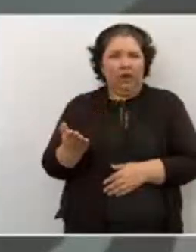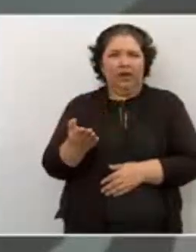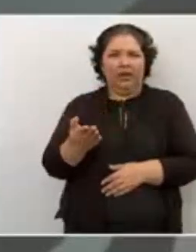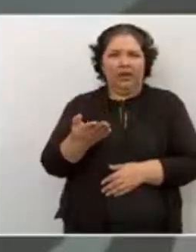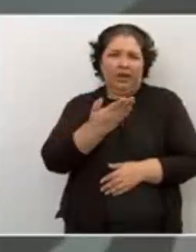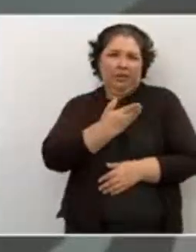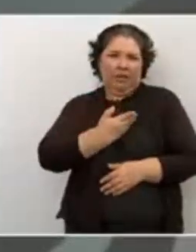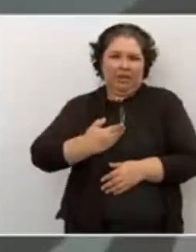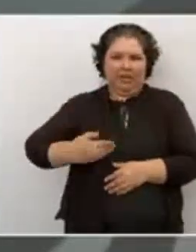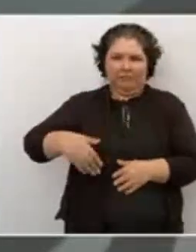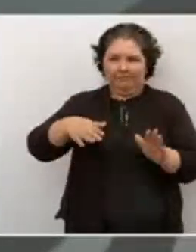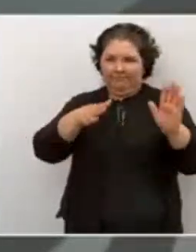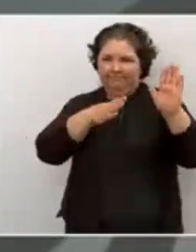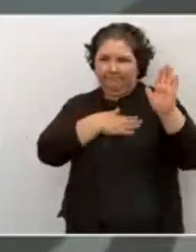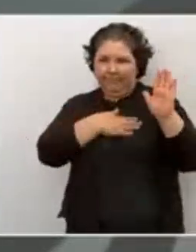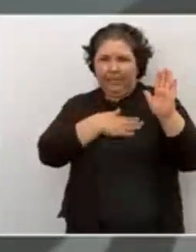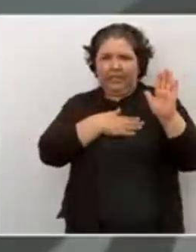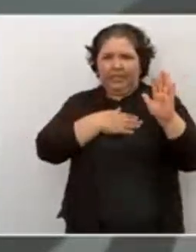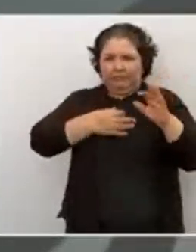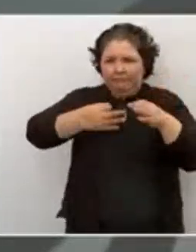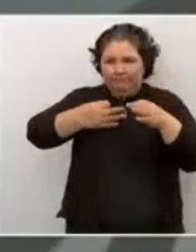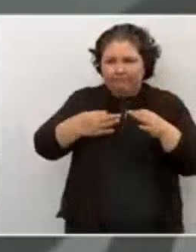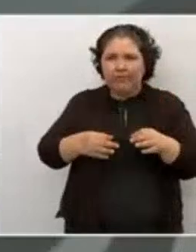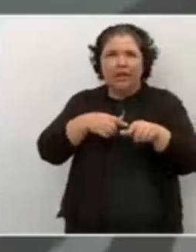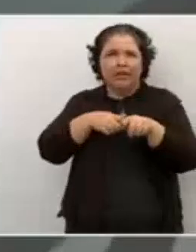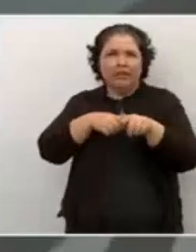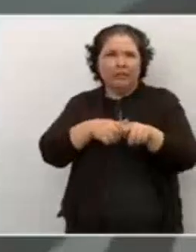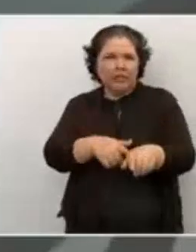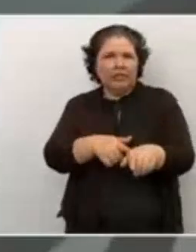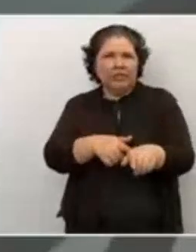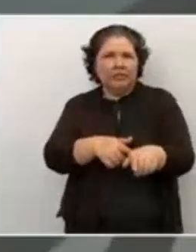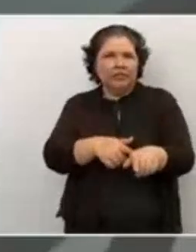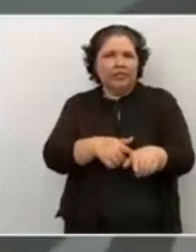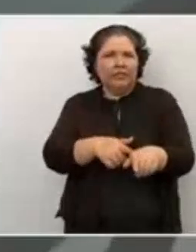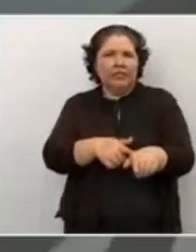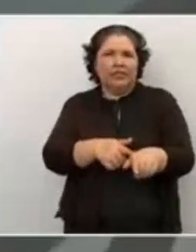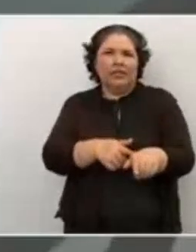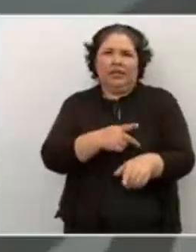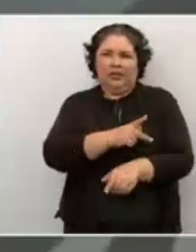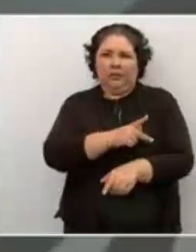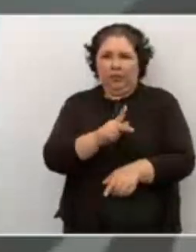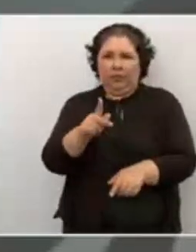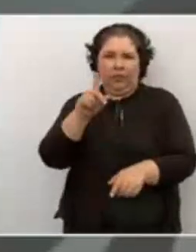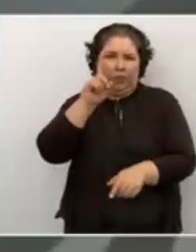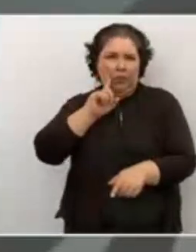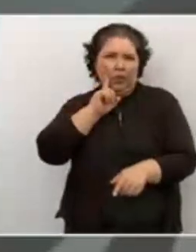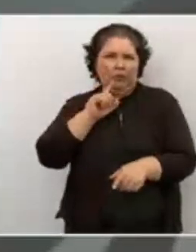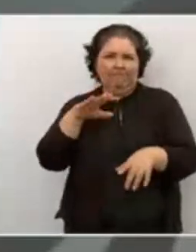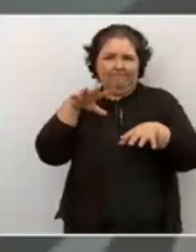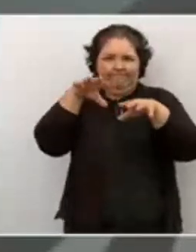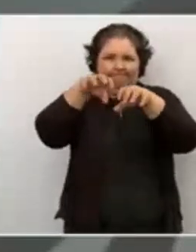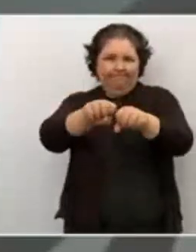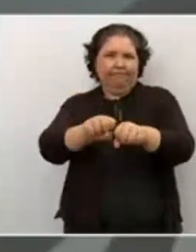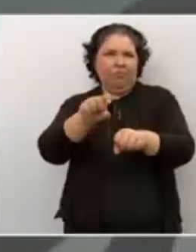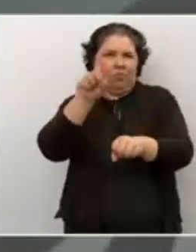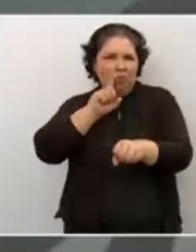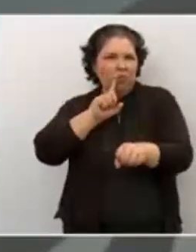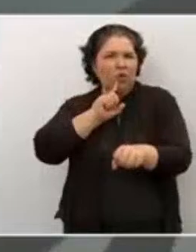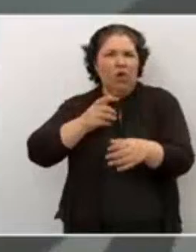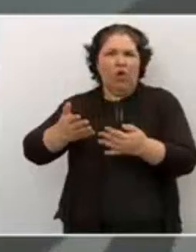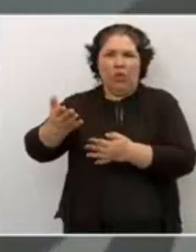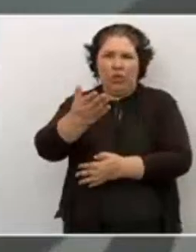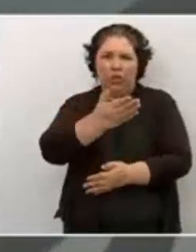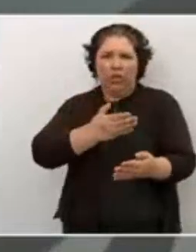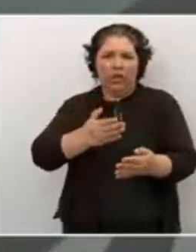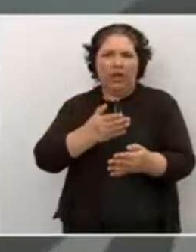se comprometió y hoy nos abre camino a todas. Porque llegamos todas, también la